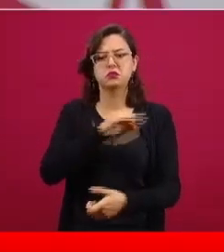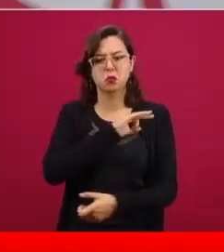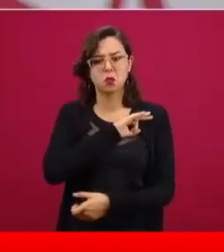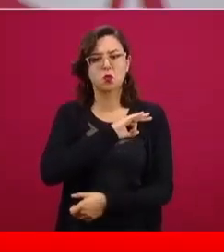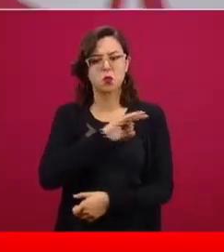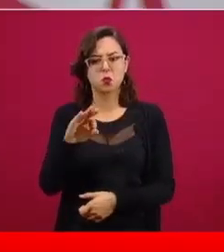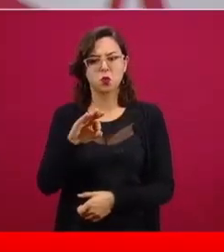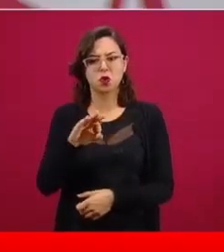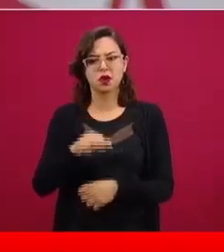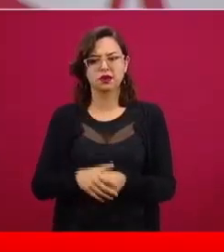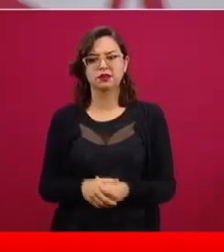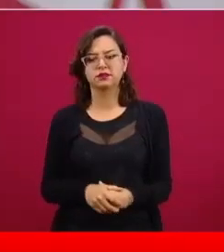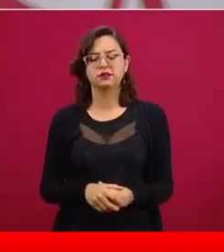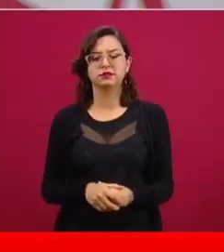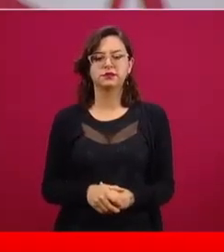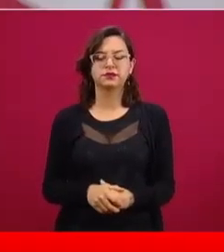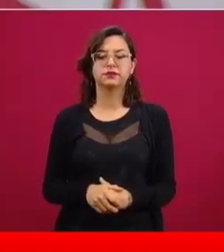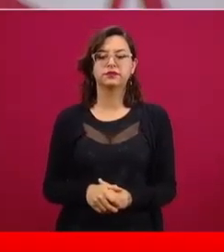porque